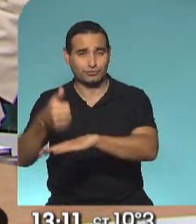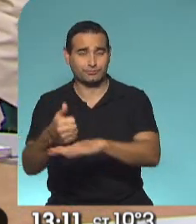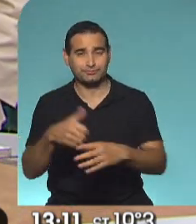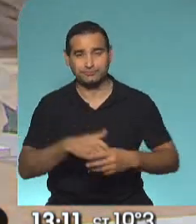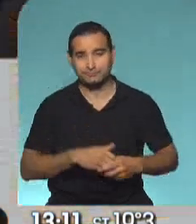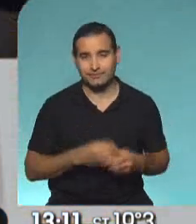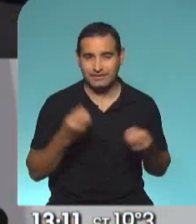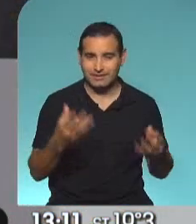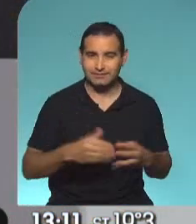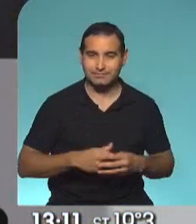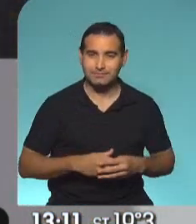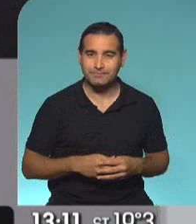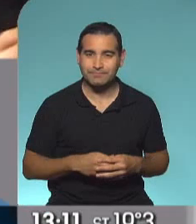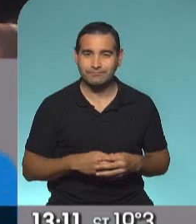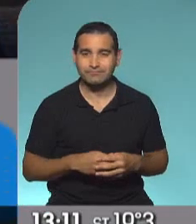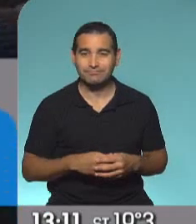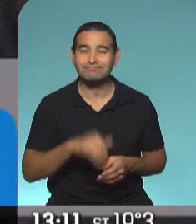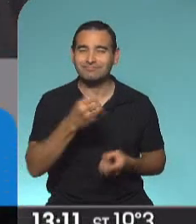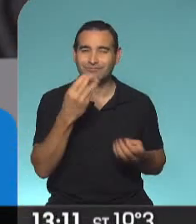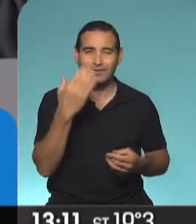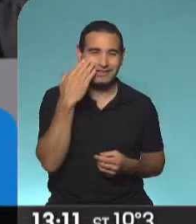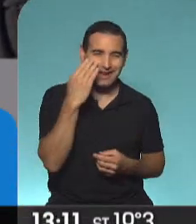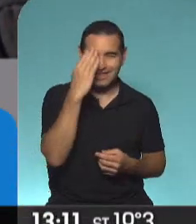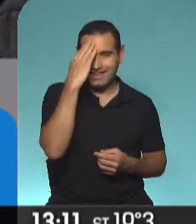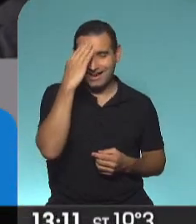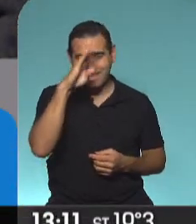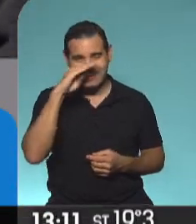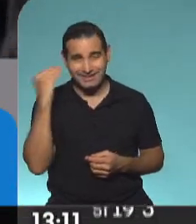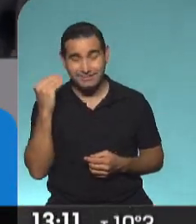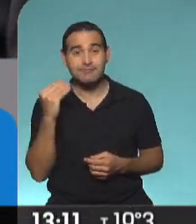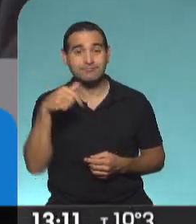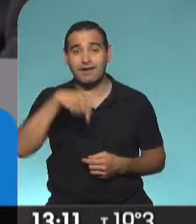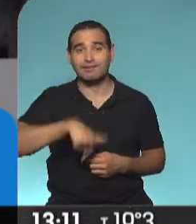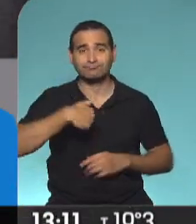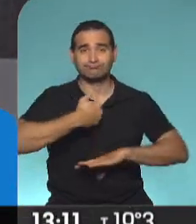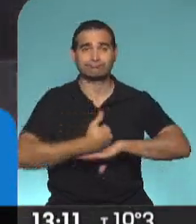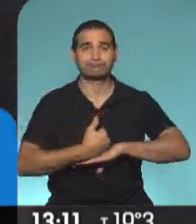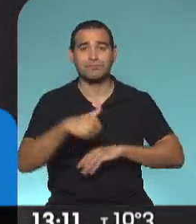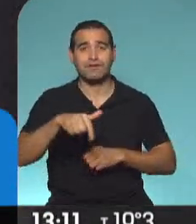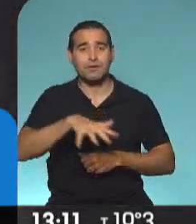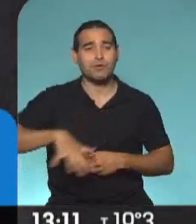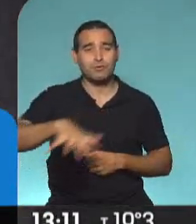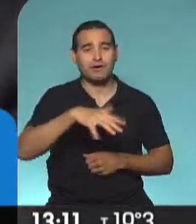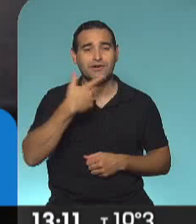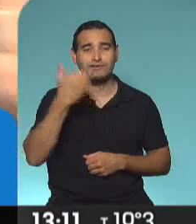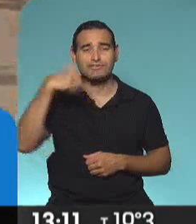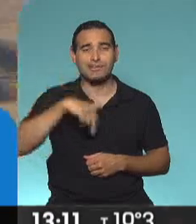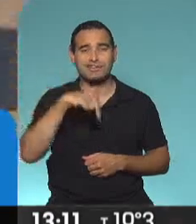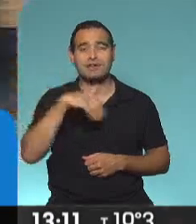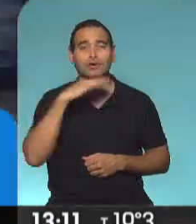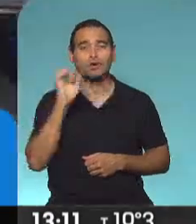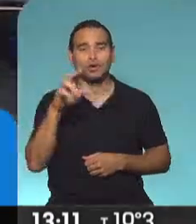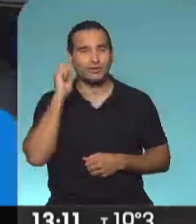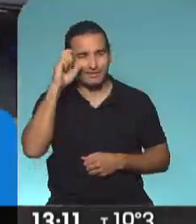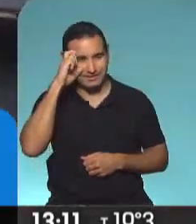estás? Sí, buenas tardes, Alejandro, Silvia. Estamos aquí en el barrio San Jorge. Doctor, por